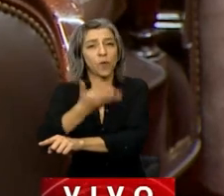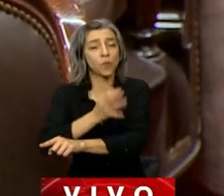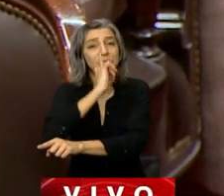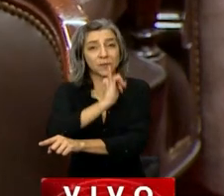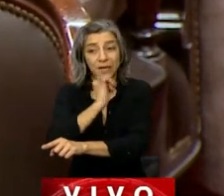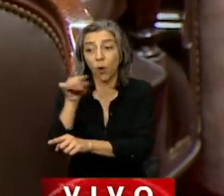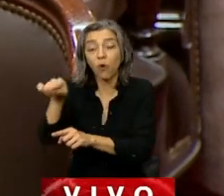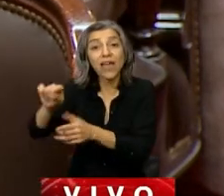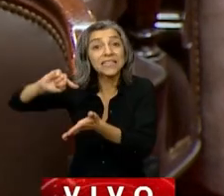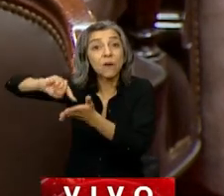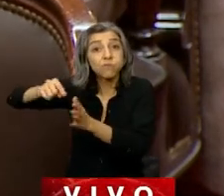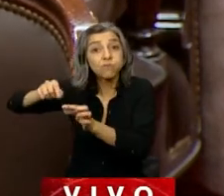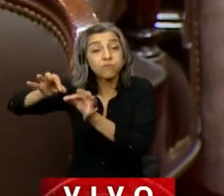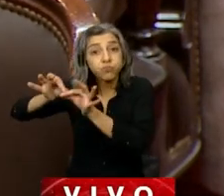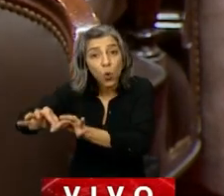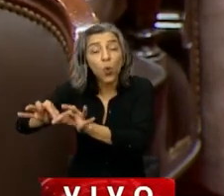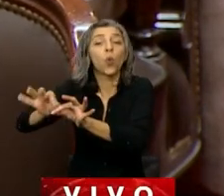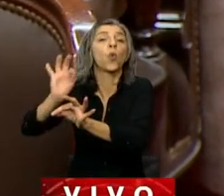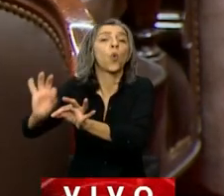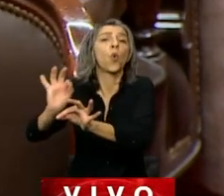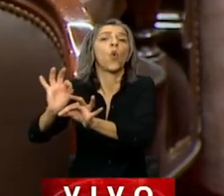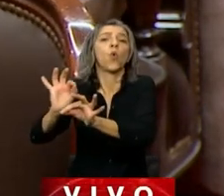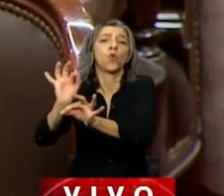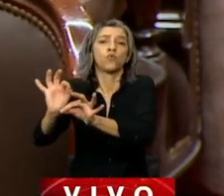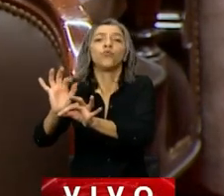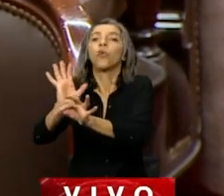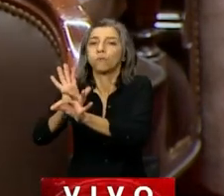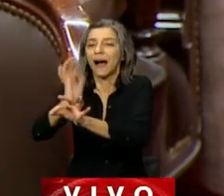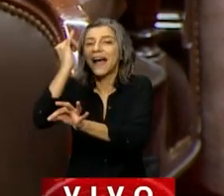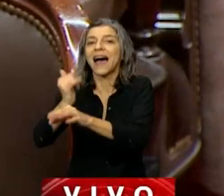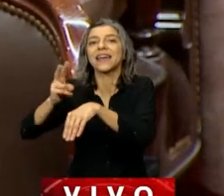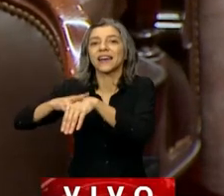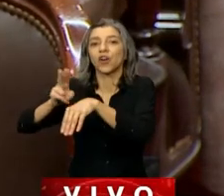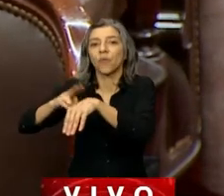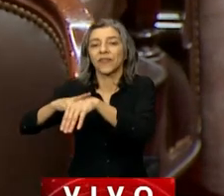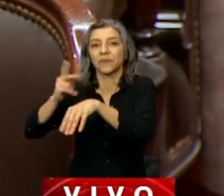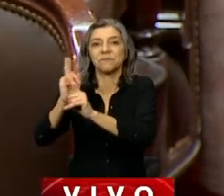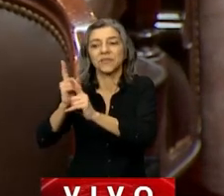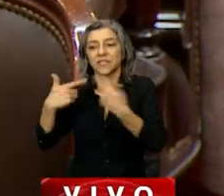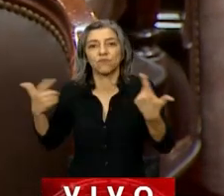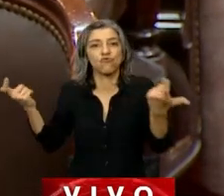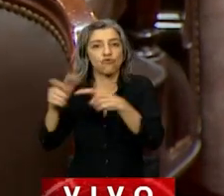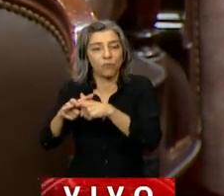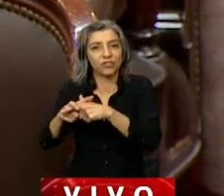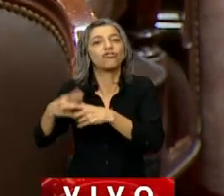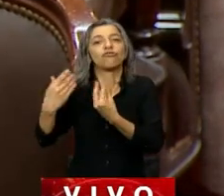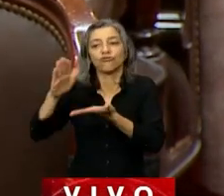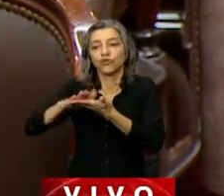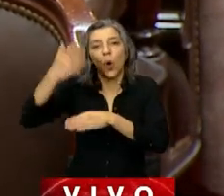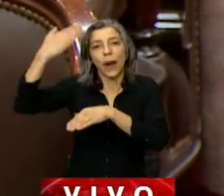punto RA481 es el último punto con recomendación de la Comisión de Límites de la Plataforma